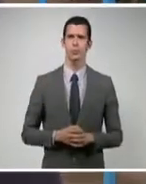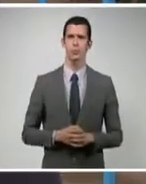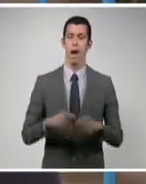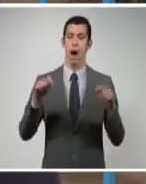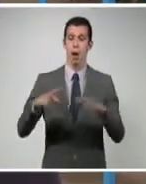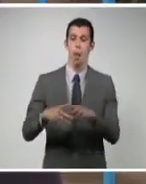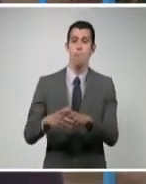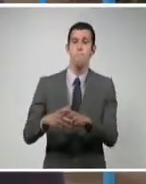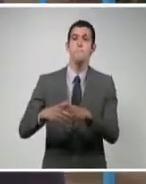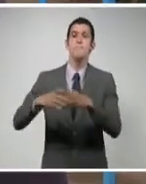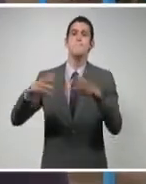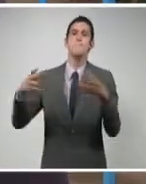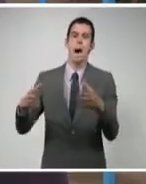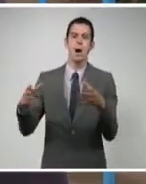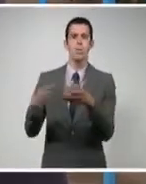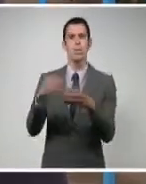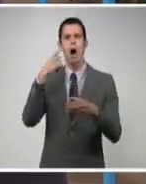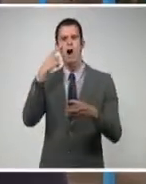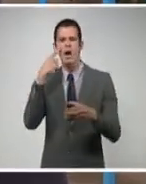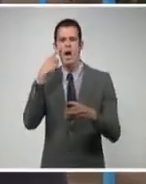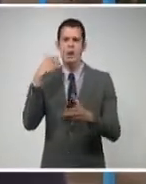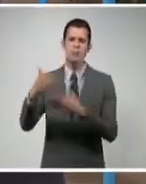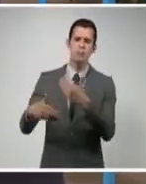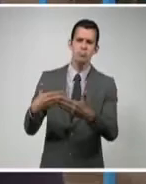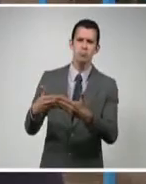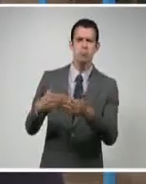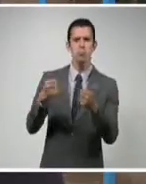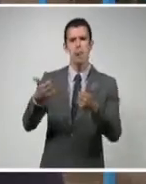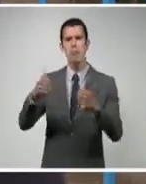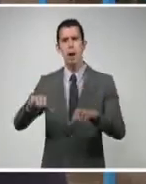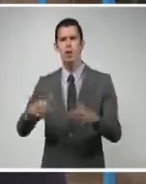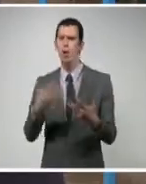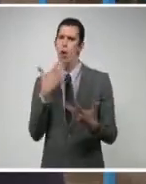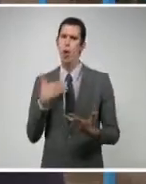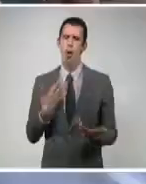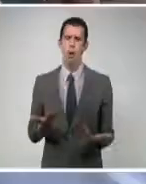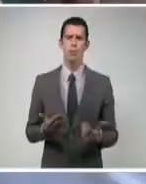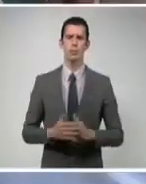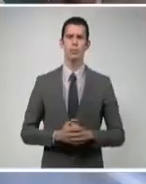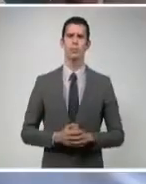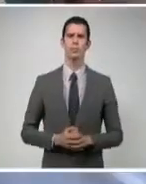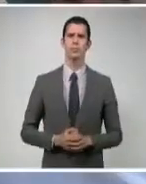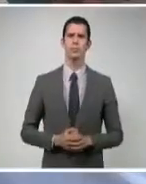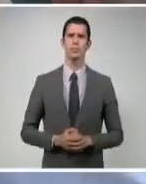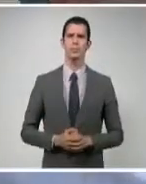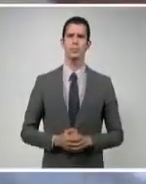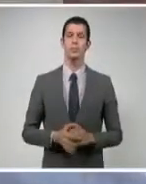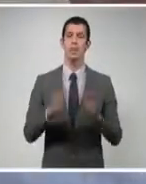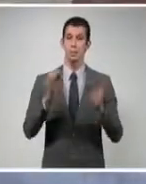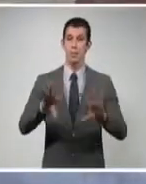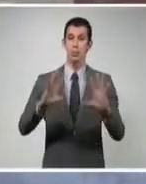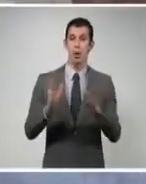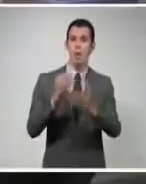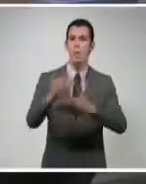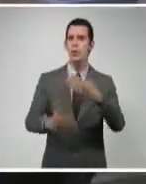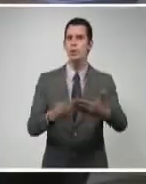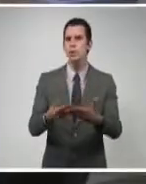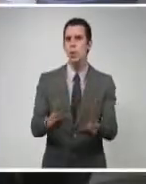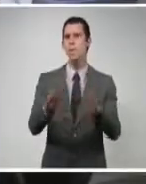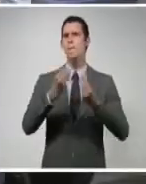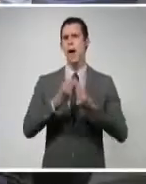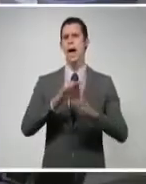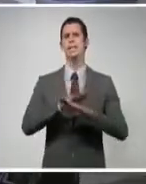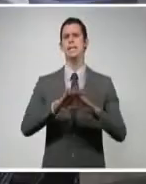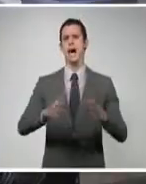espera que este estudio sea la antesala de la fase 3 de este candidato vacunal cubano con la población más envejecida del país el